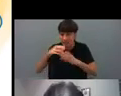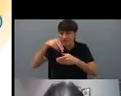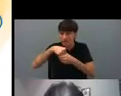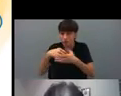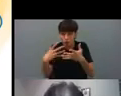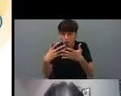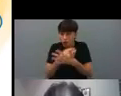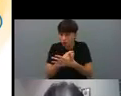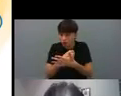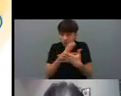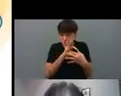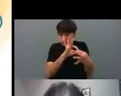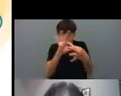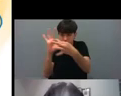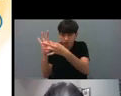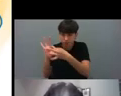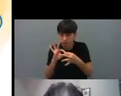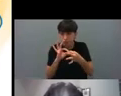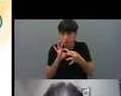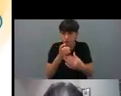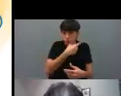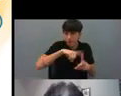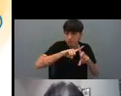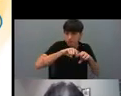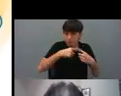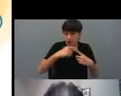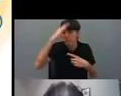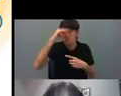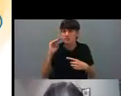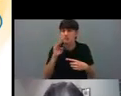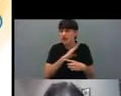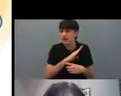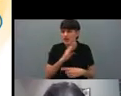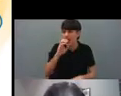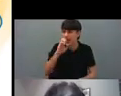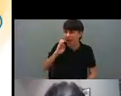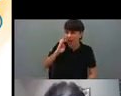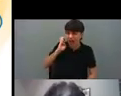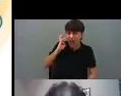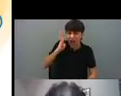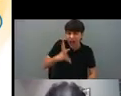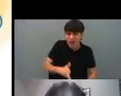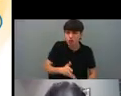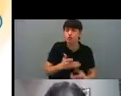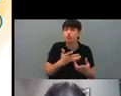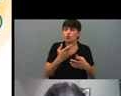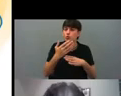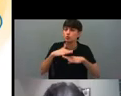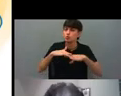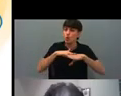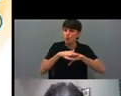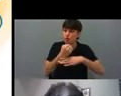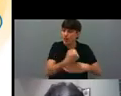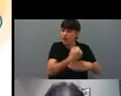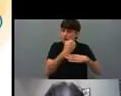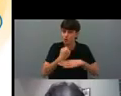nuestros. Mis padres han sido durante años un soporte imprescindible en todas las tareas y en